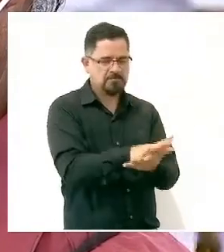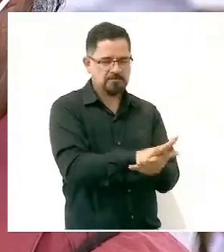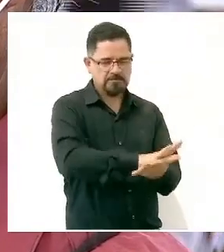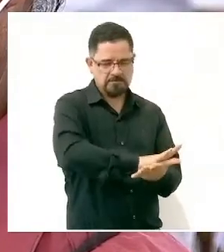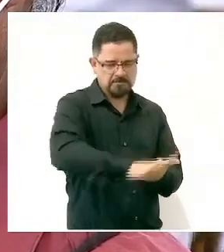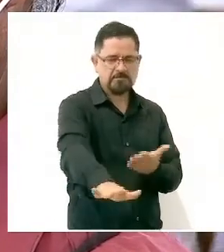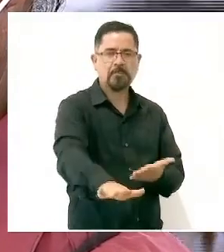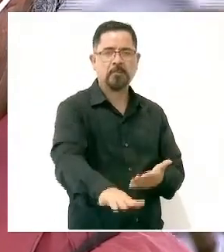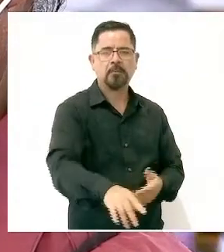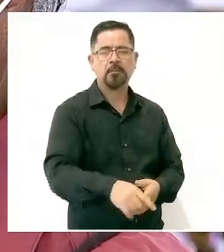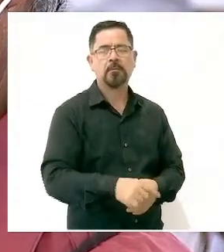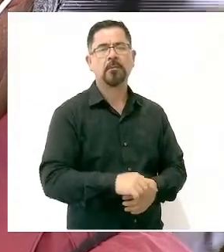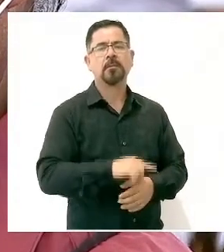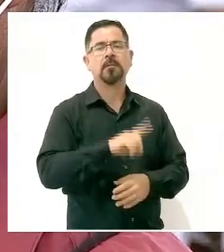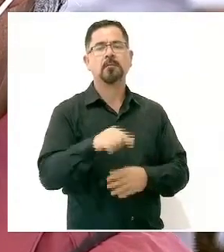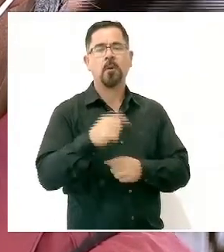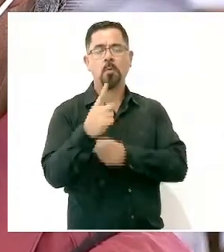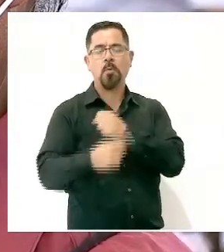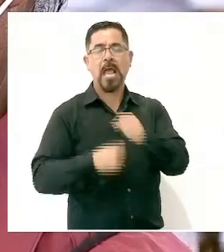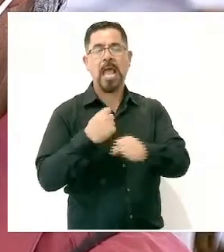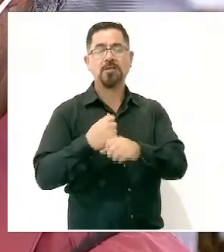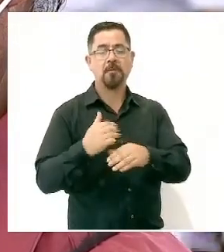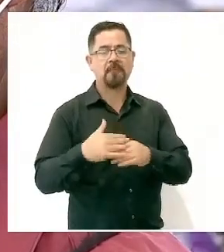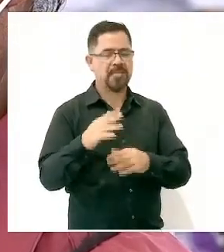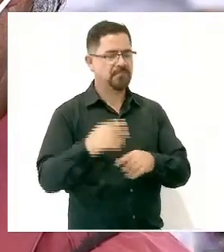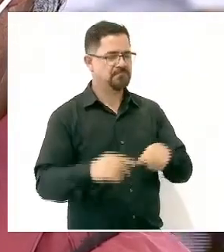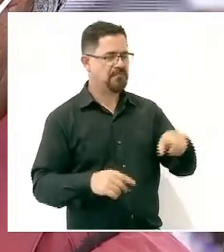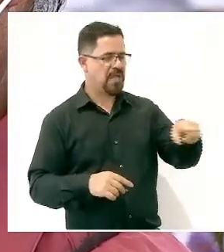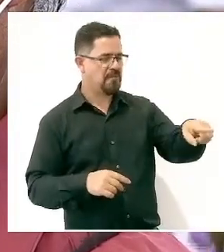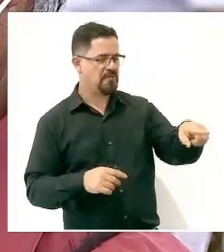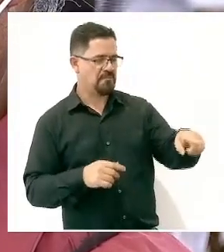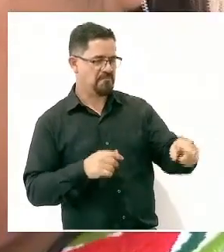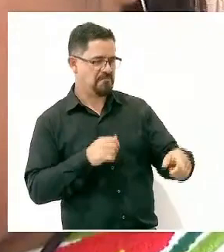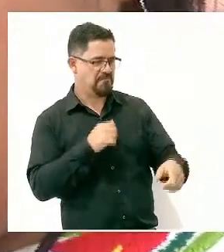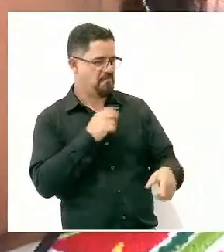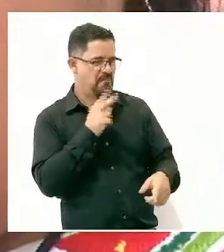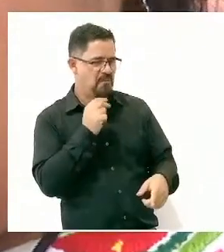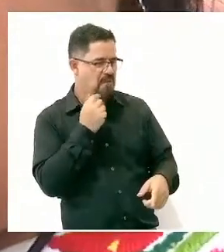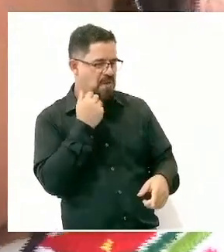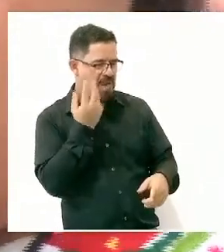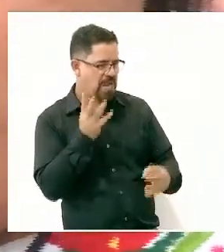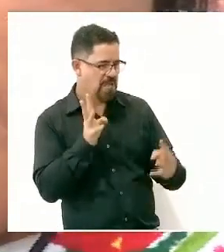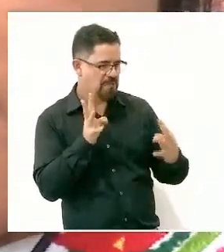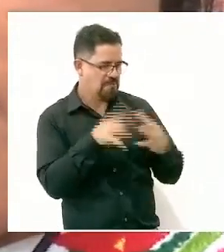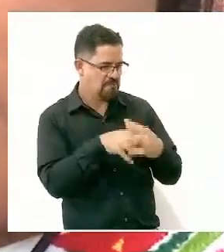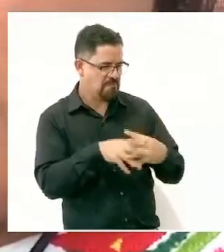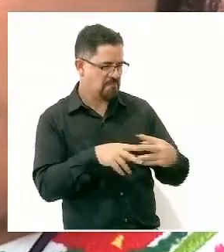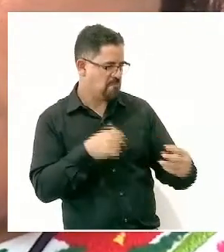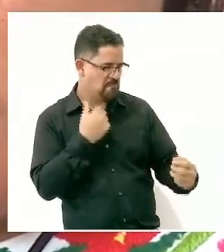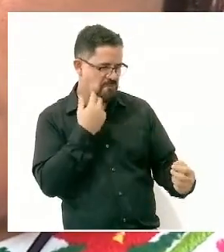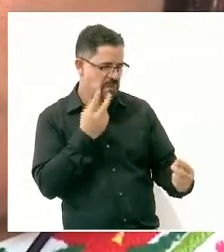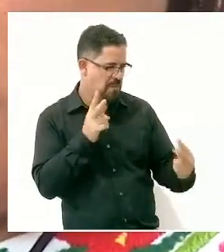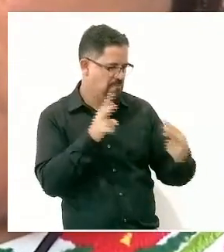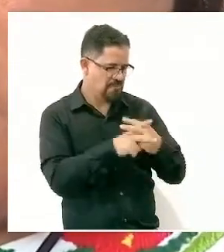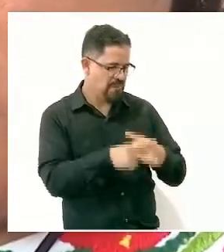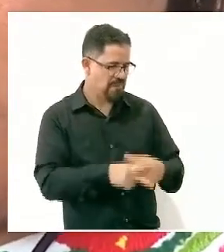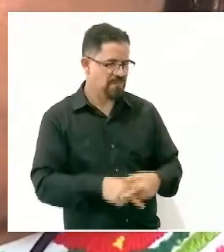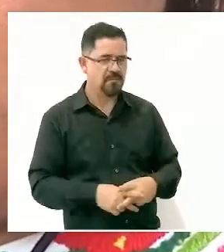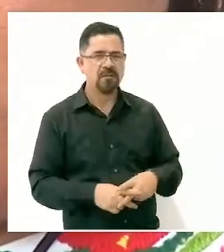sin iniciativa, decía, para combatir, y los tacha de